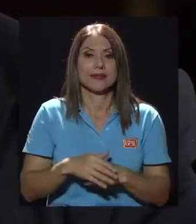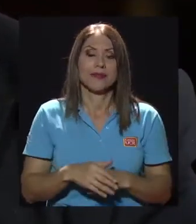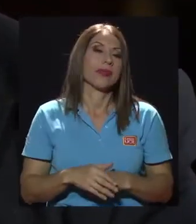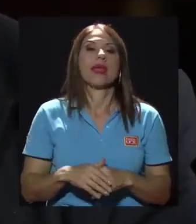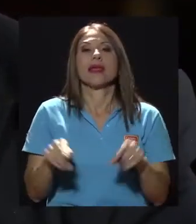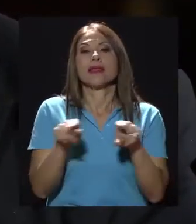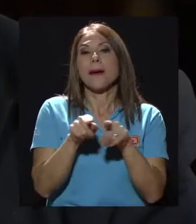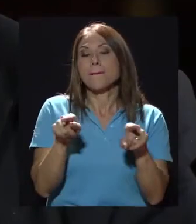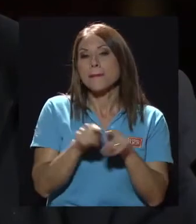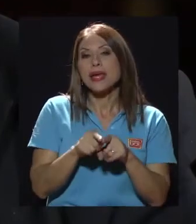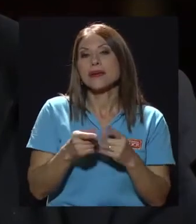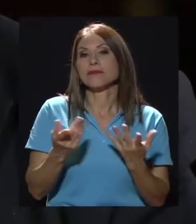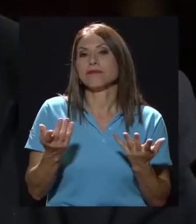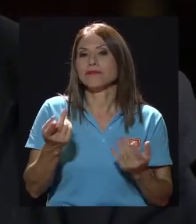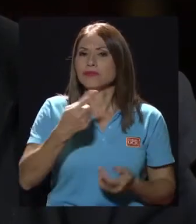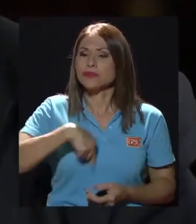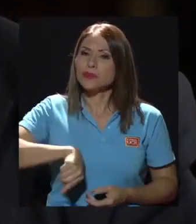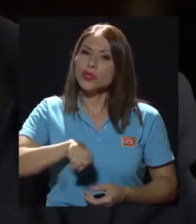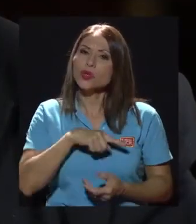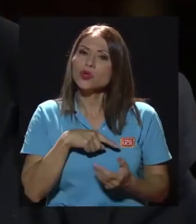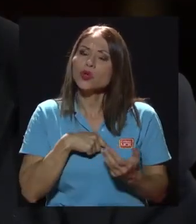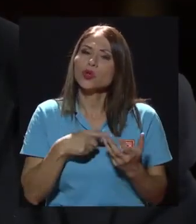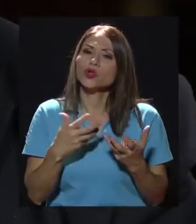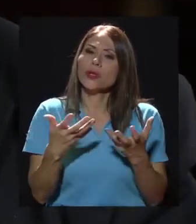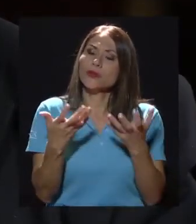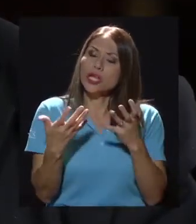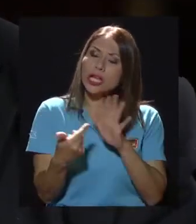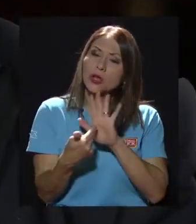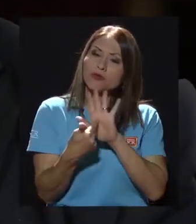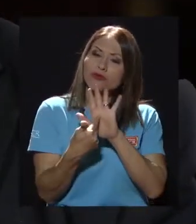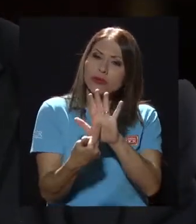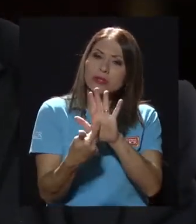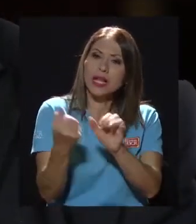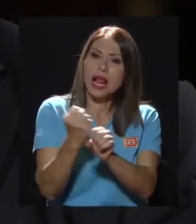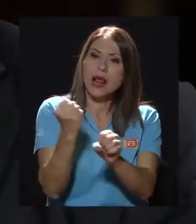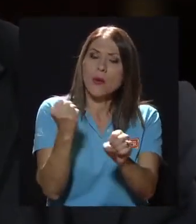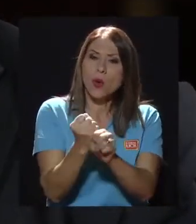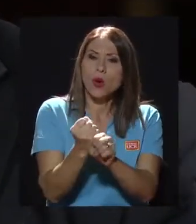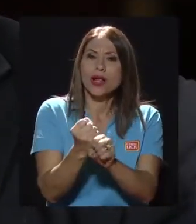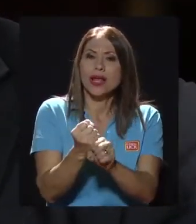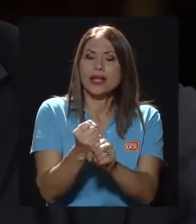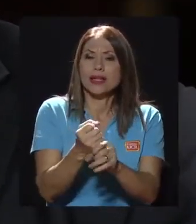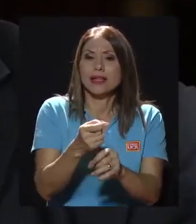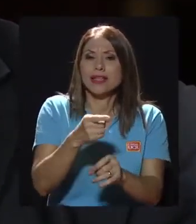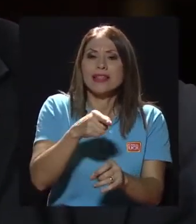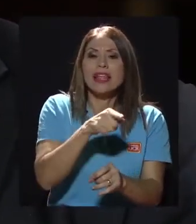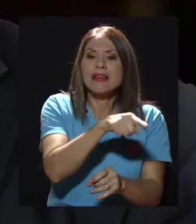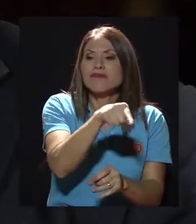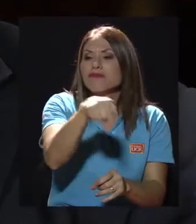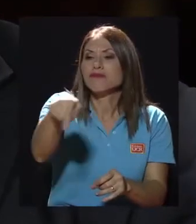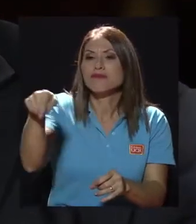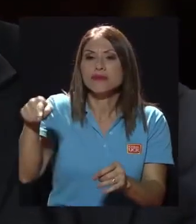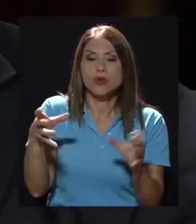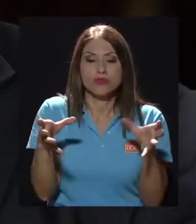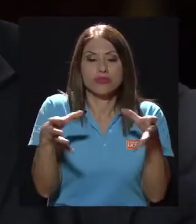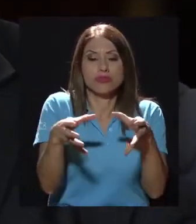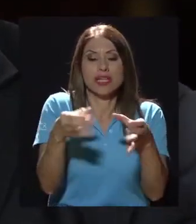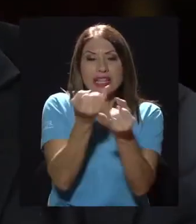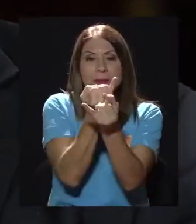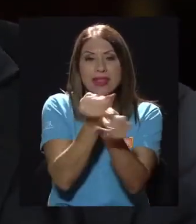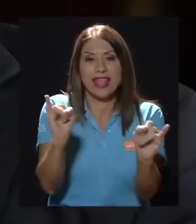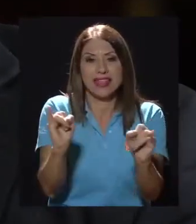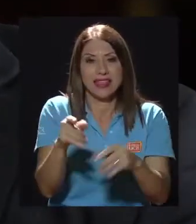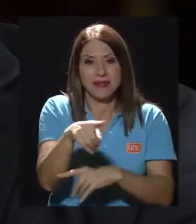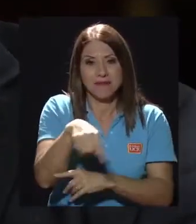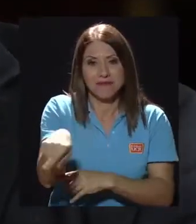También nosotros hemos querido también resaltar un poco la labor de del sector independiente, porque tenemos un sector independiente